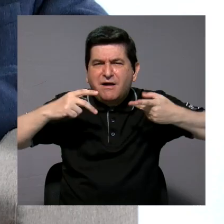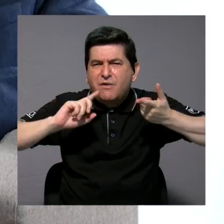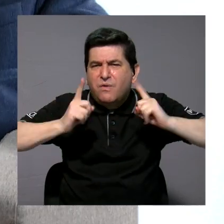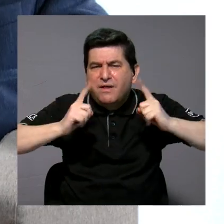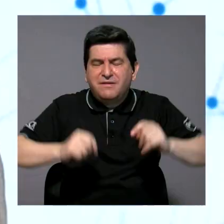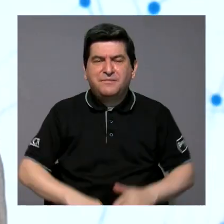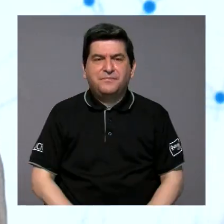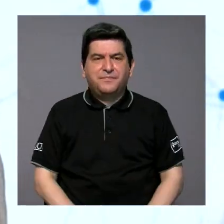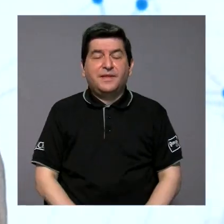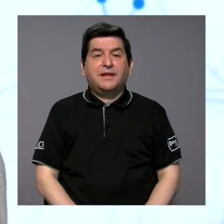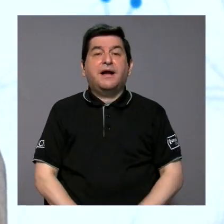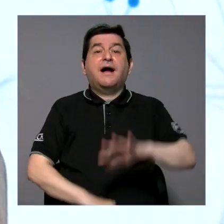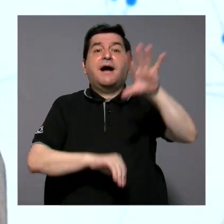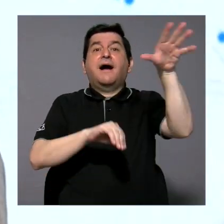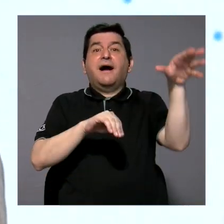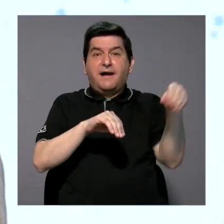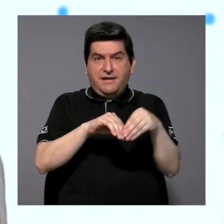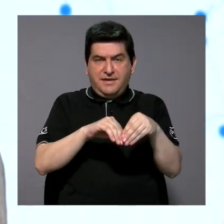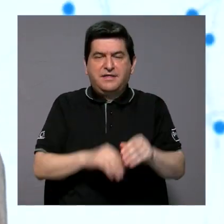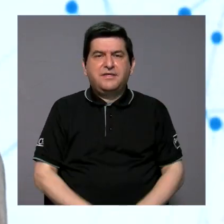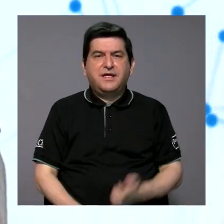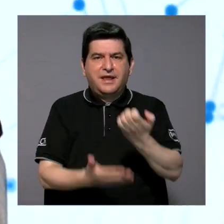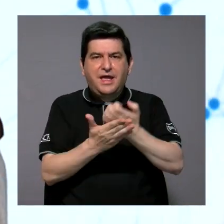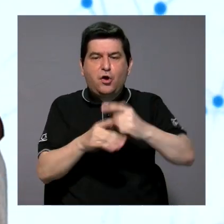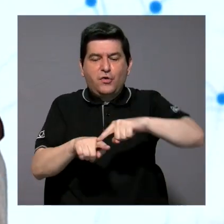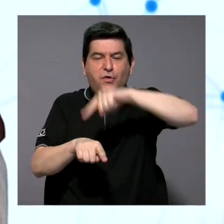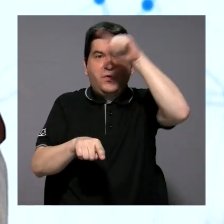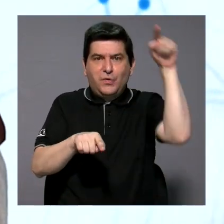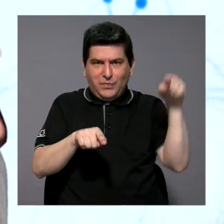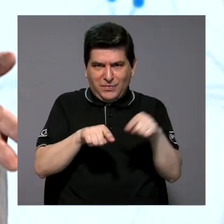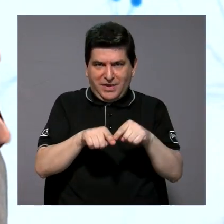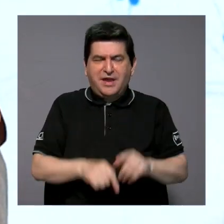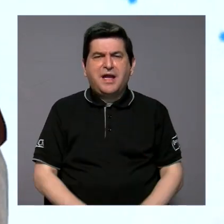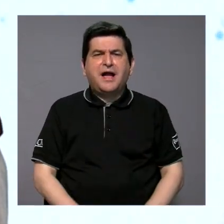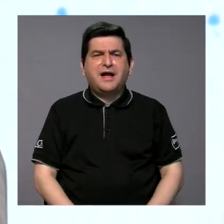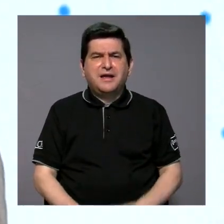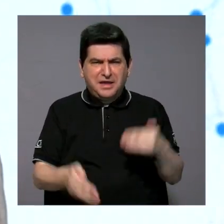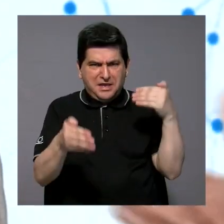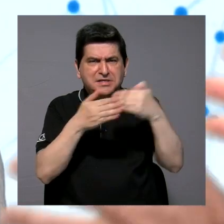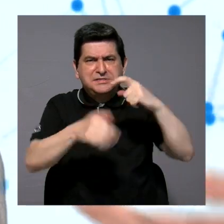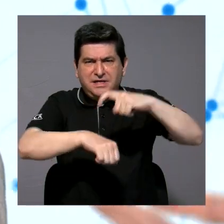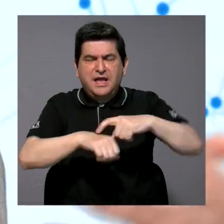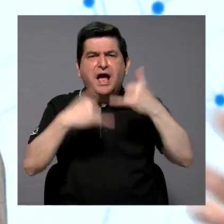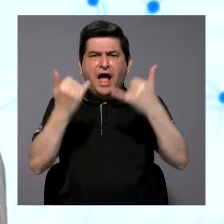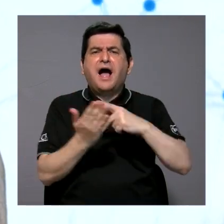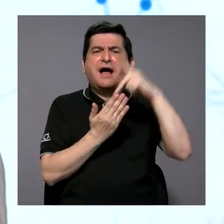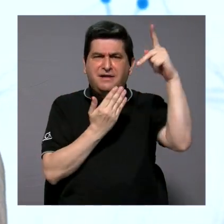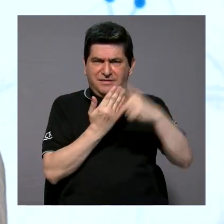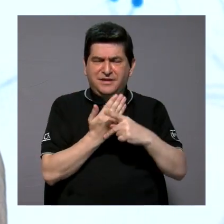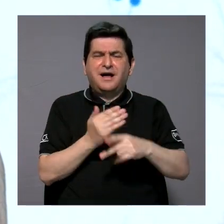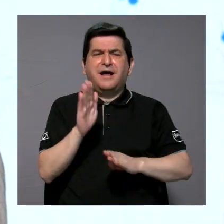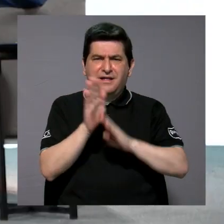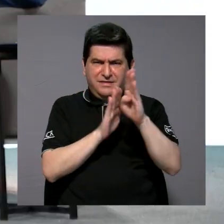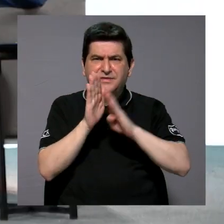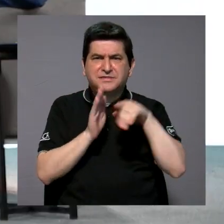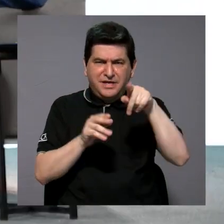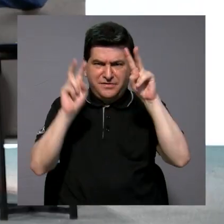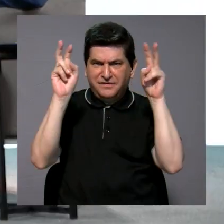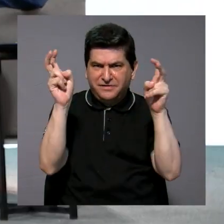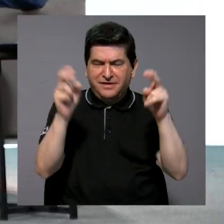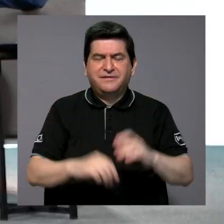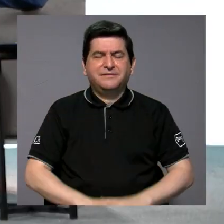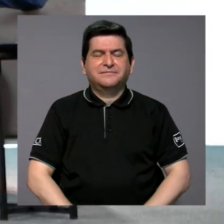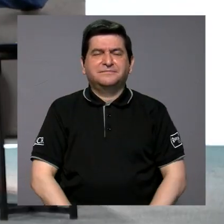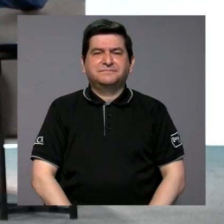Sí. Bueno, está también, hay que agregar economía circular, digamos, reciente. Que tuvimos ya programas desarrollados en ese